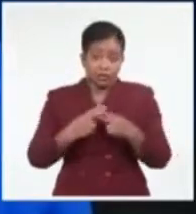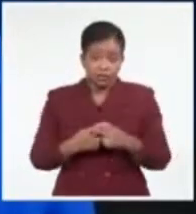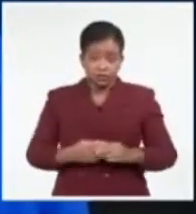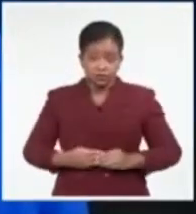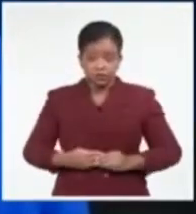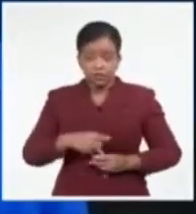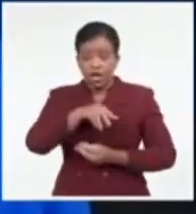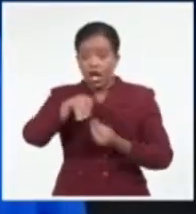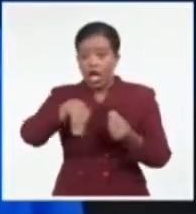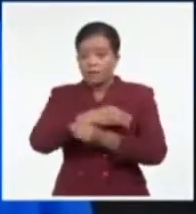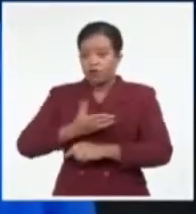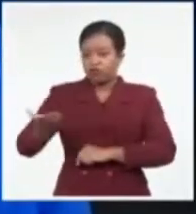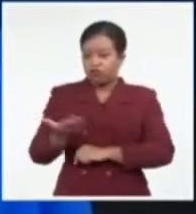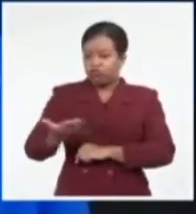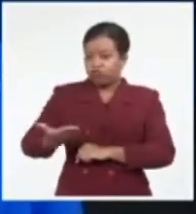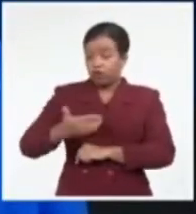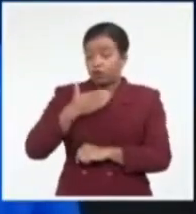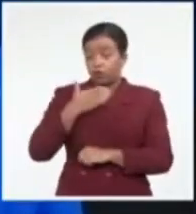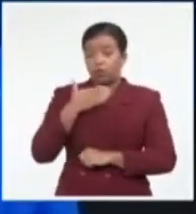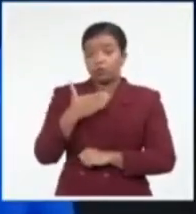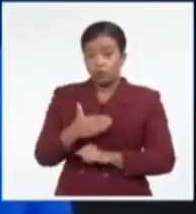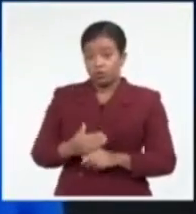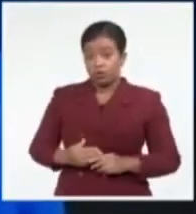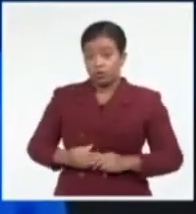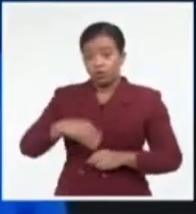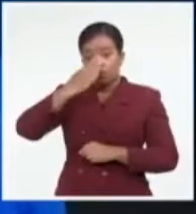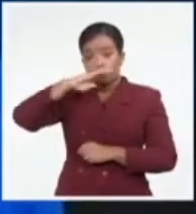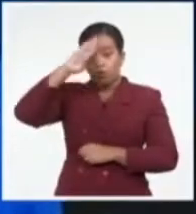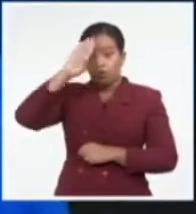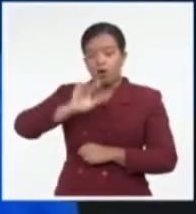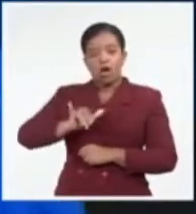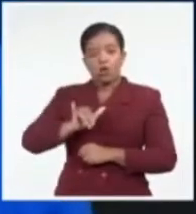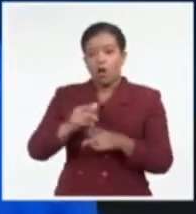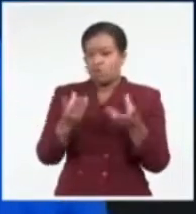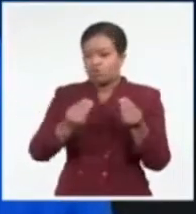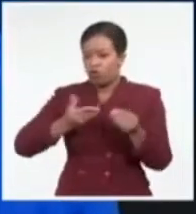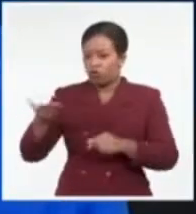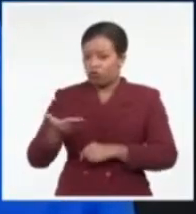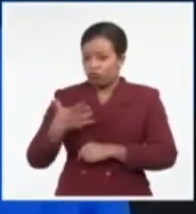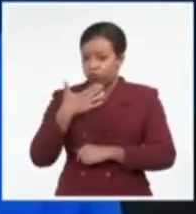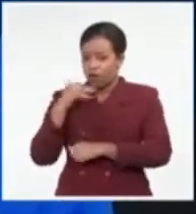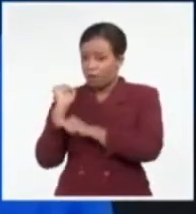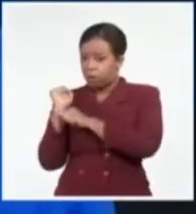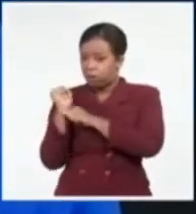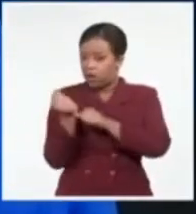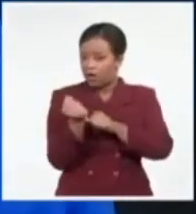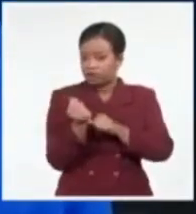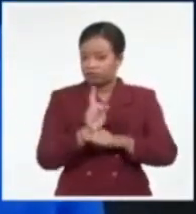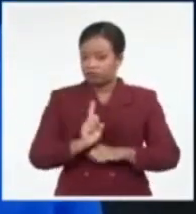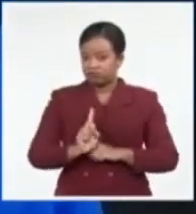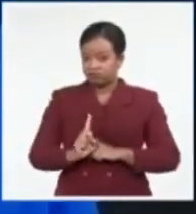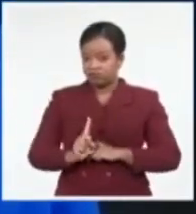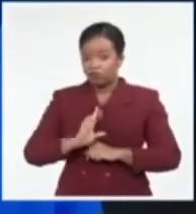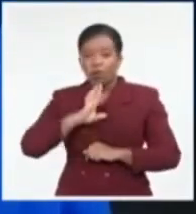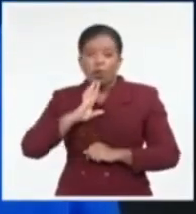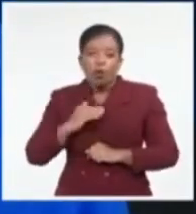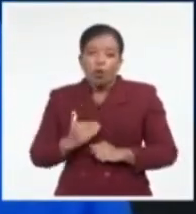cambio de velocidad que es dominante y que en Cuba no abunda mucho este tipo de lanzamiento. ¿Cómo lo has